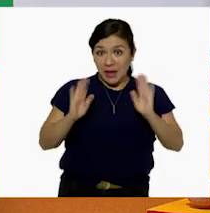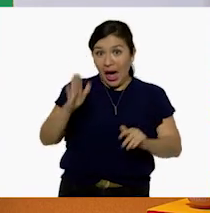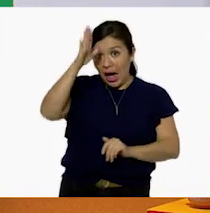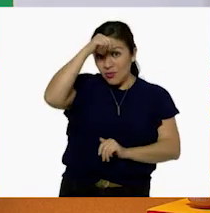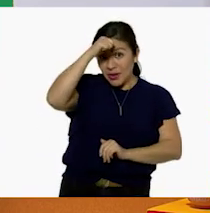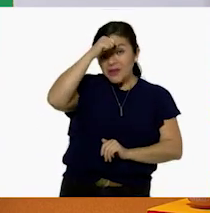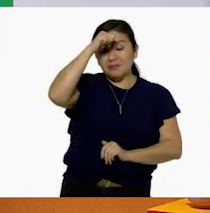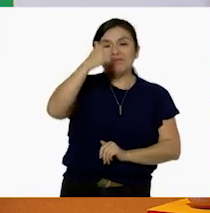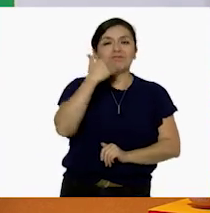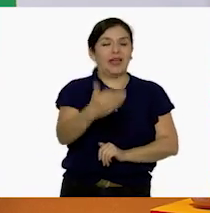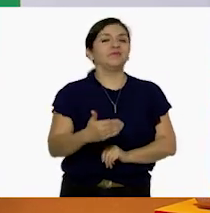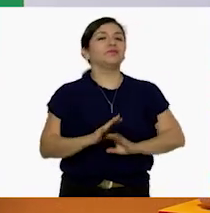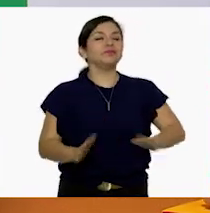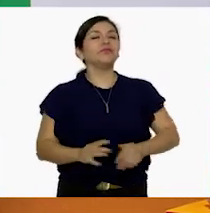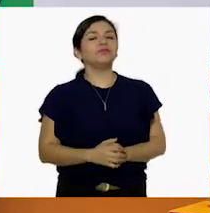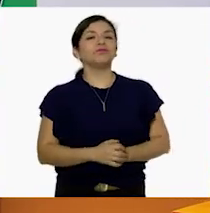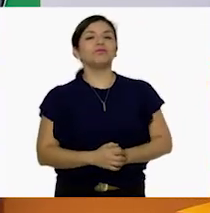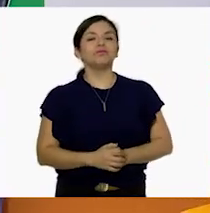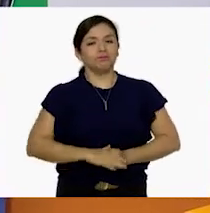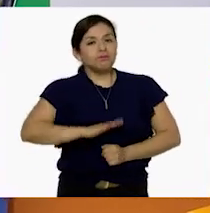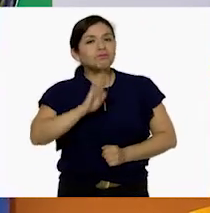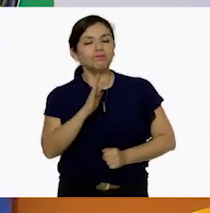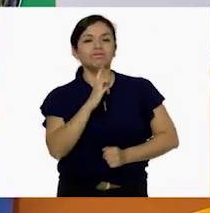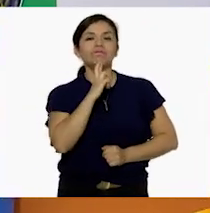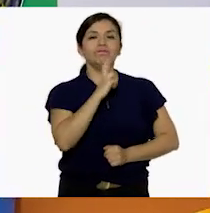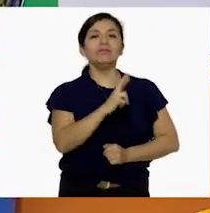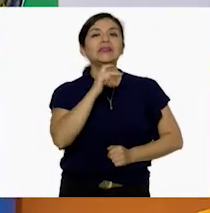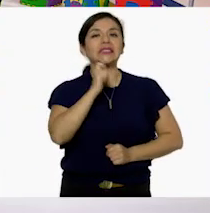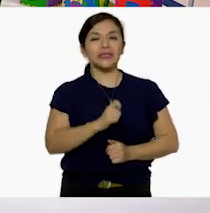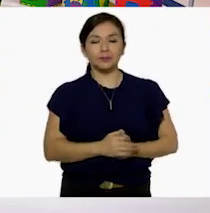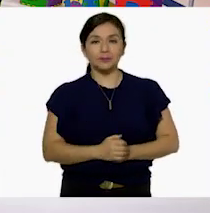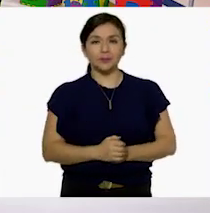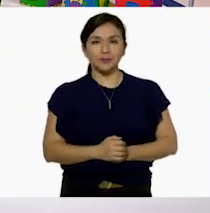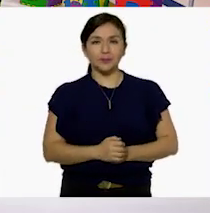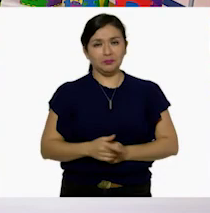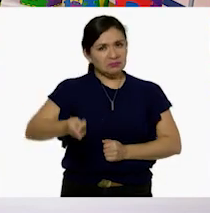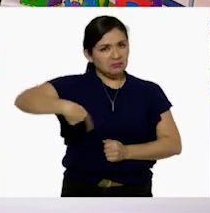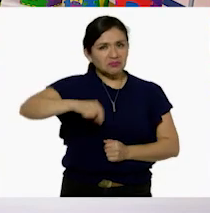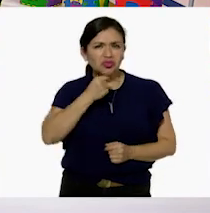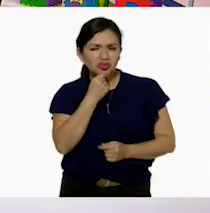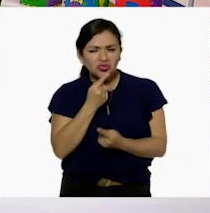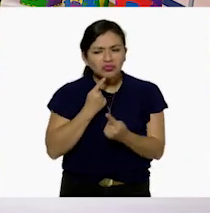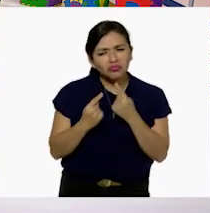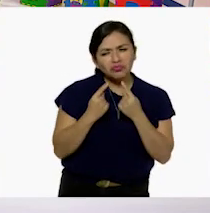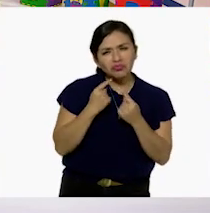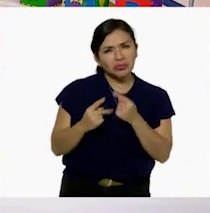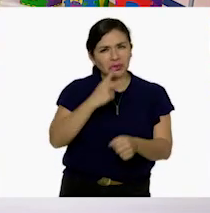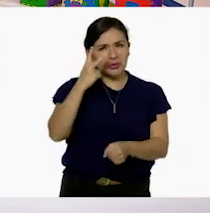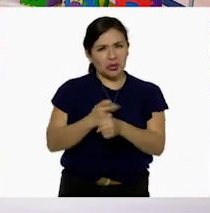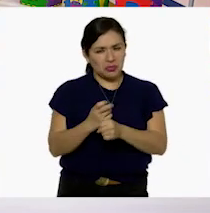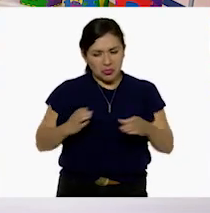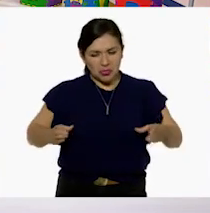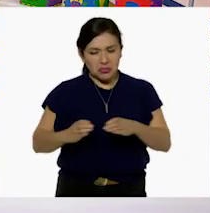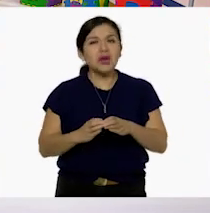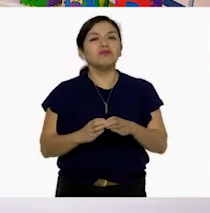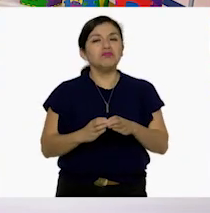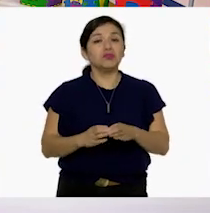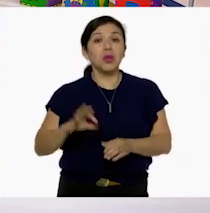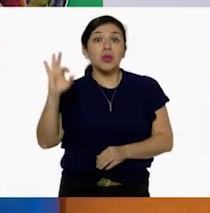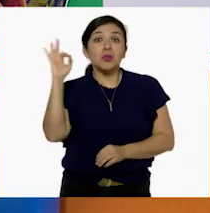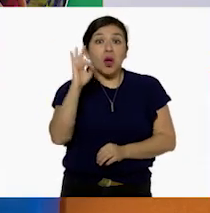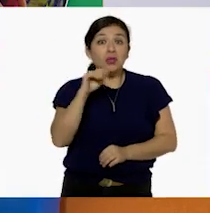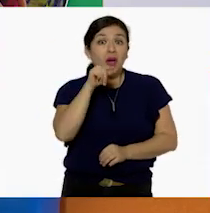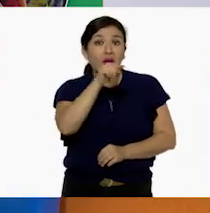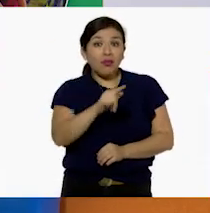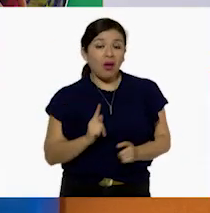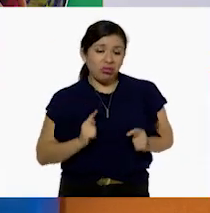bien, equipo de segundo grado. ¿Listo? Y la respuesta oficial de todas las niñas y niños del segundo grado es... Cada vez que